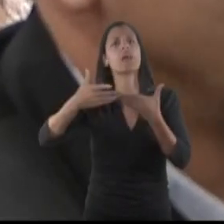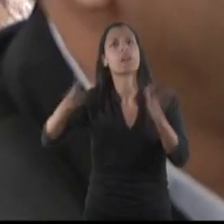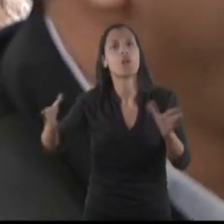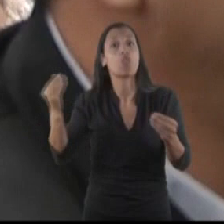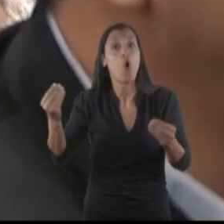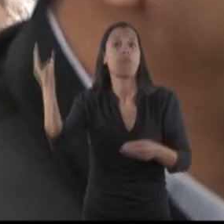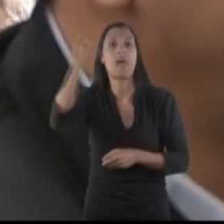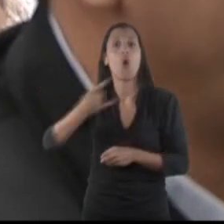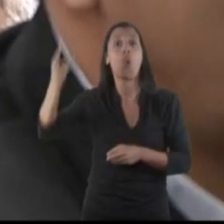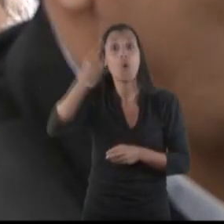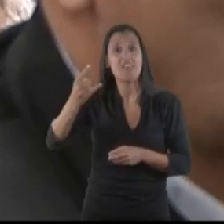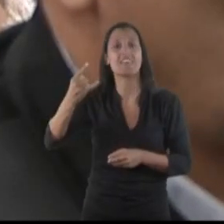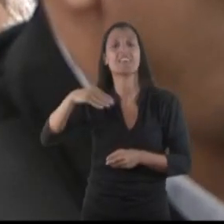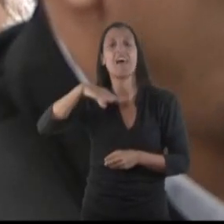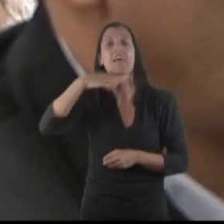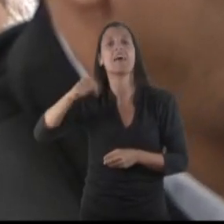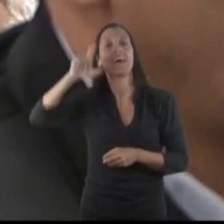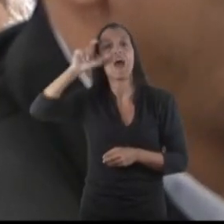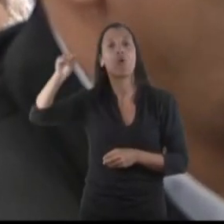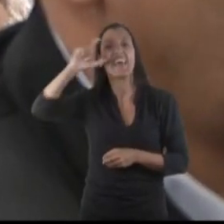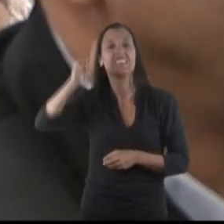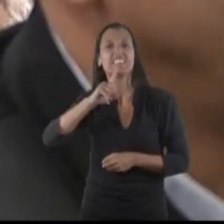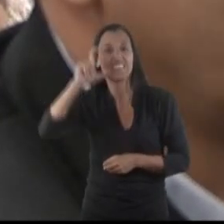la Universidad Arturo Jauretche en